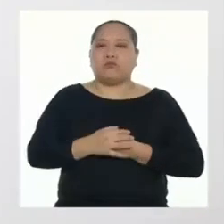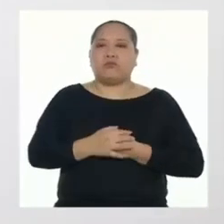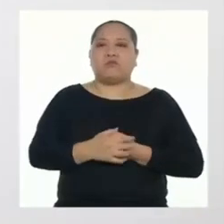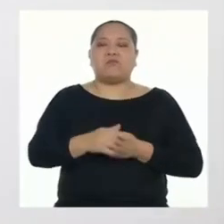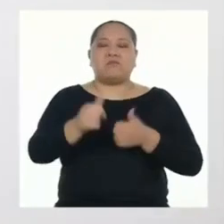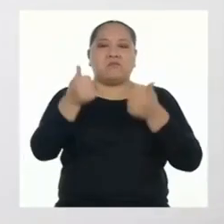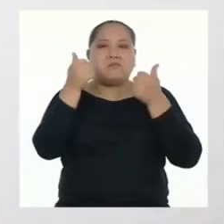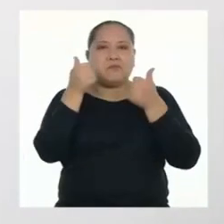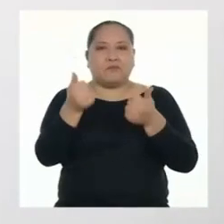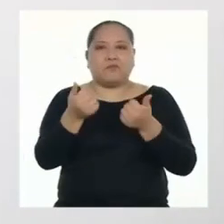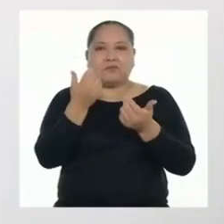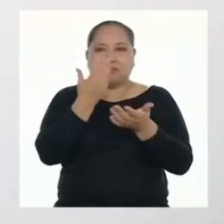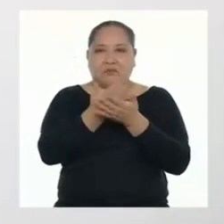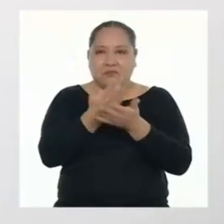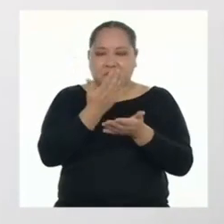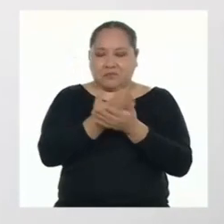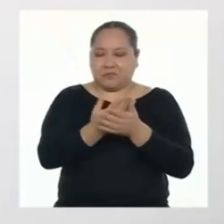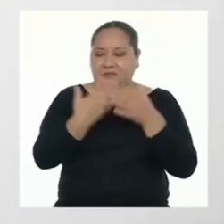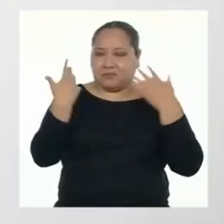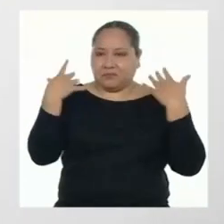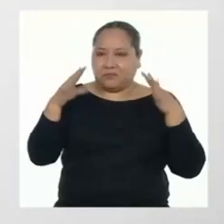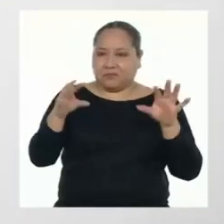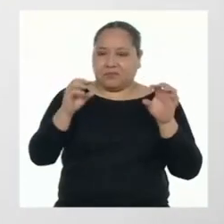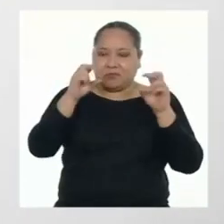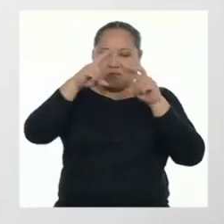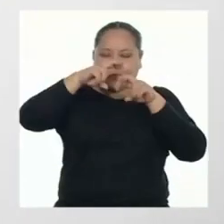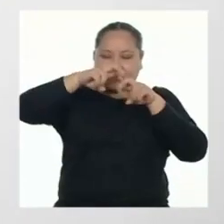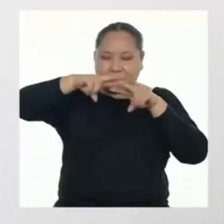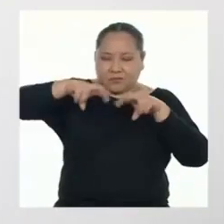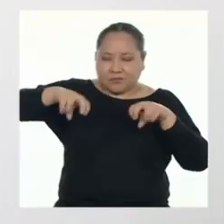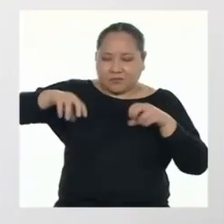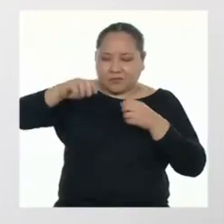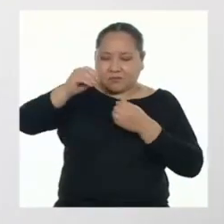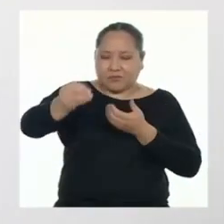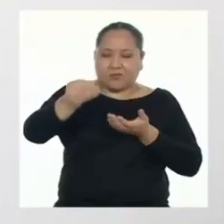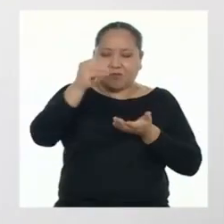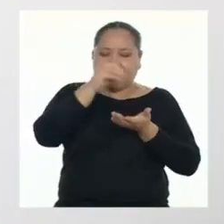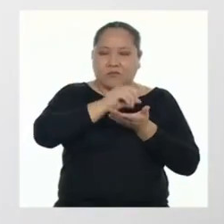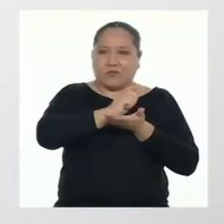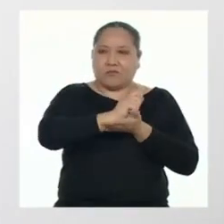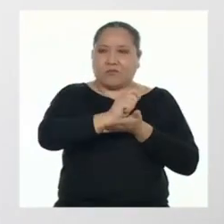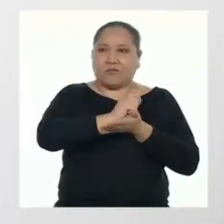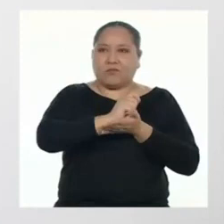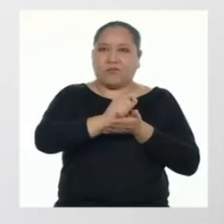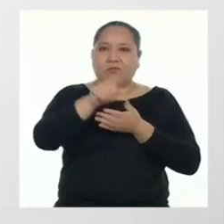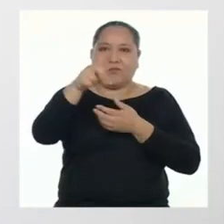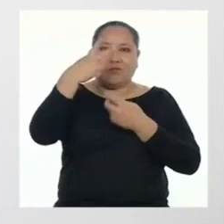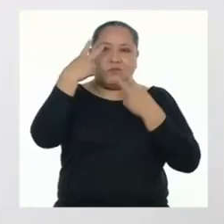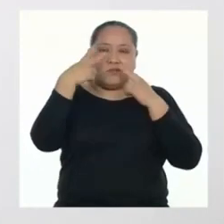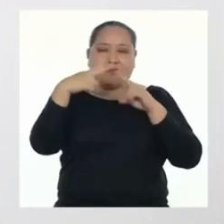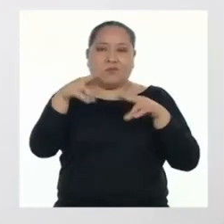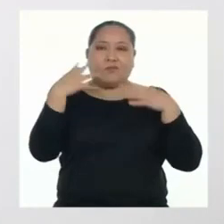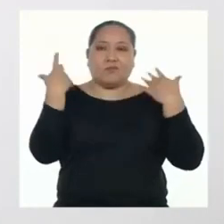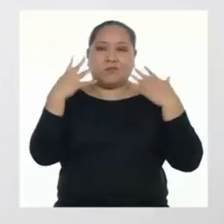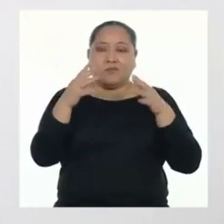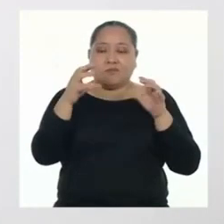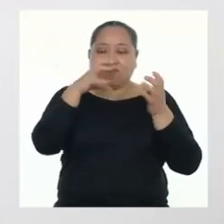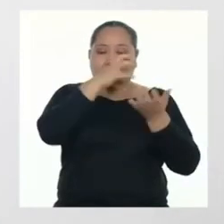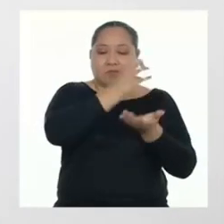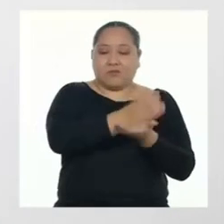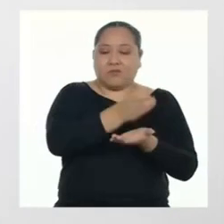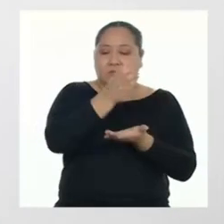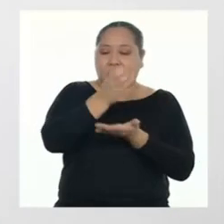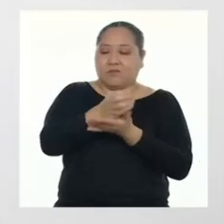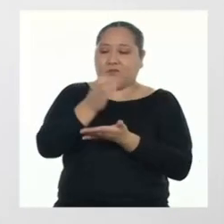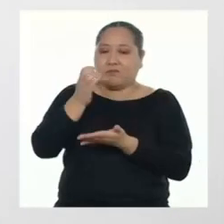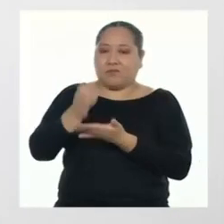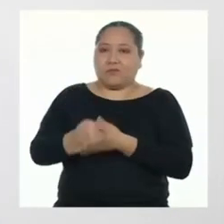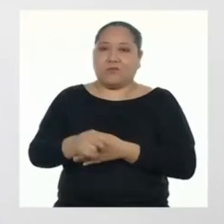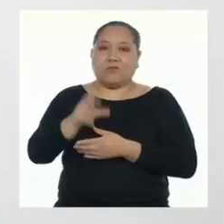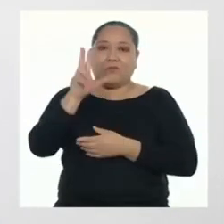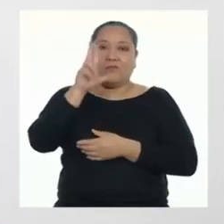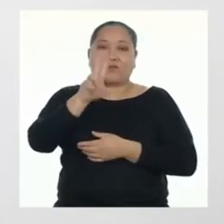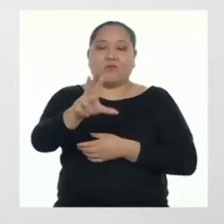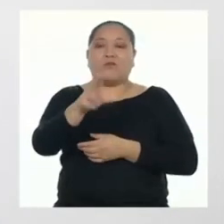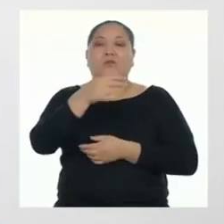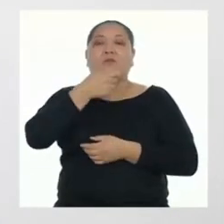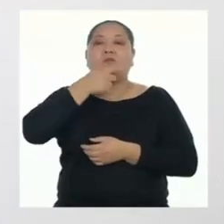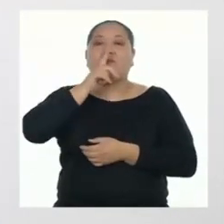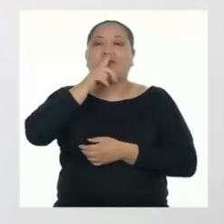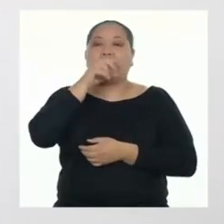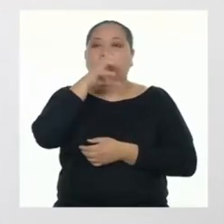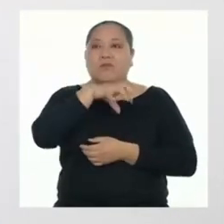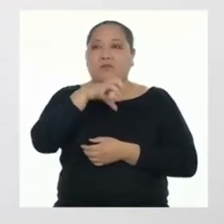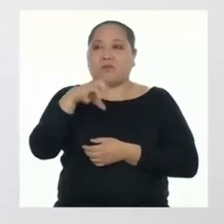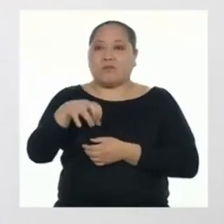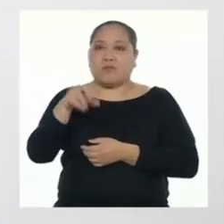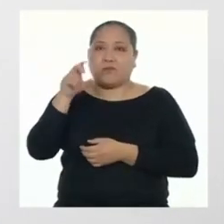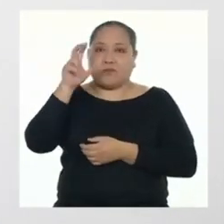Es momento que generemos y registremos datos. Por lo que he visto, ya tienes ahí en la mesa tus recipientes con las 3 muestras de